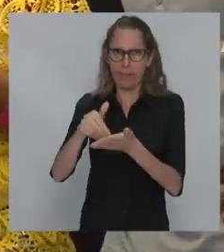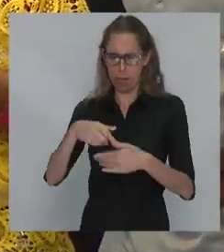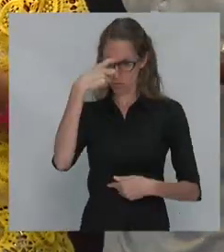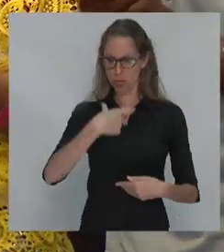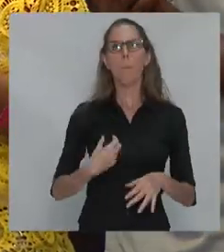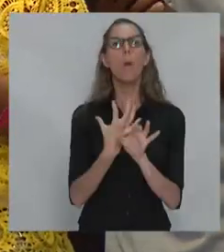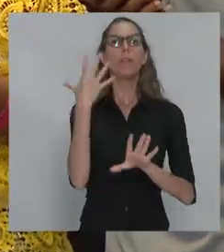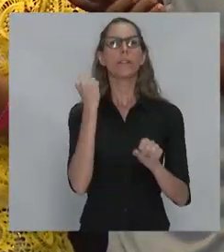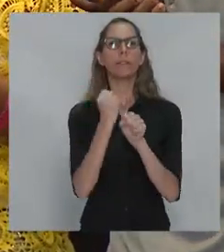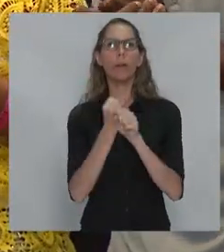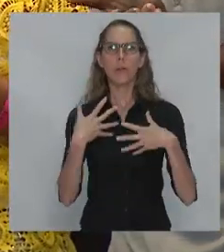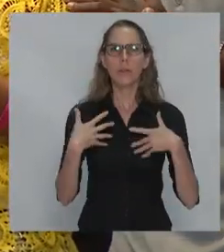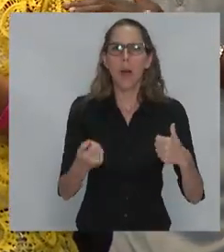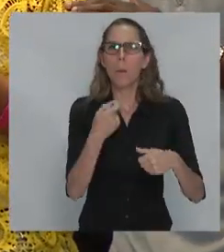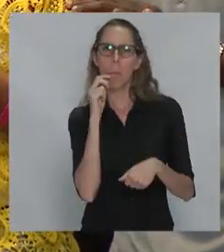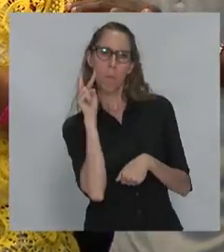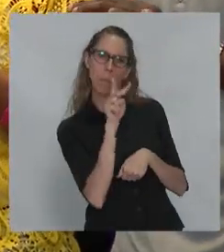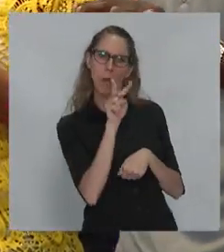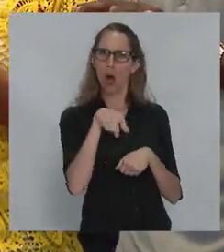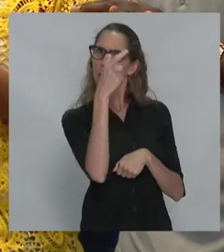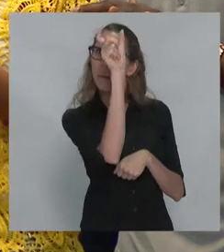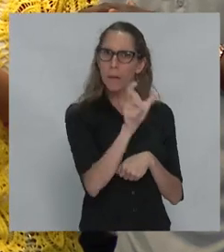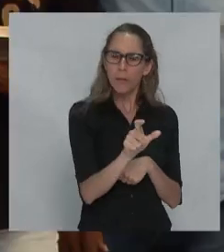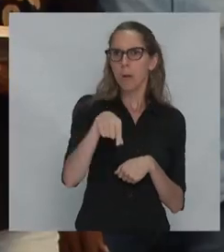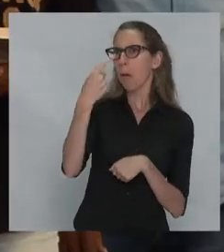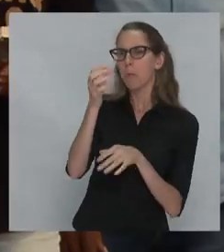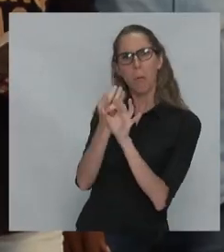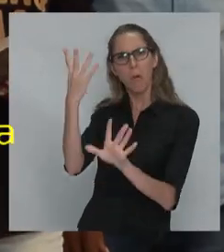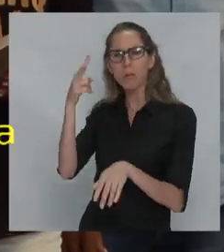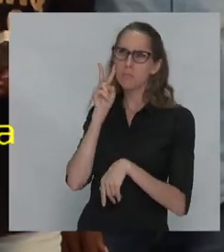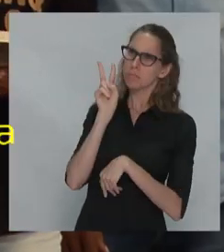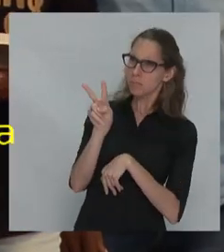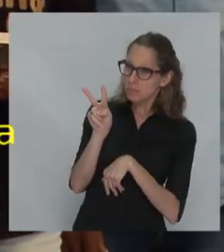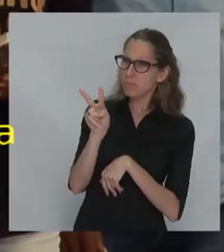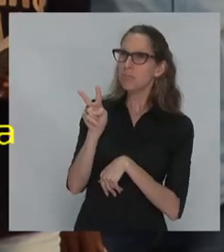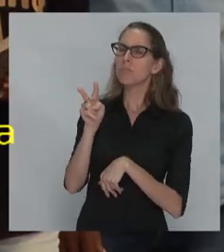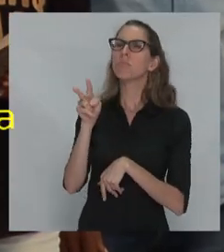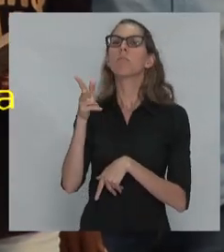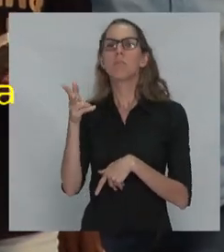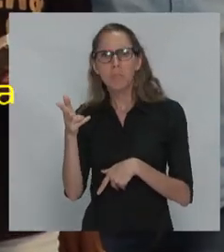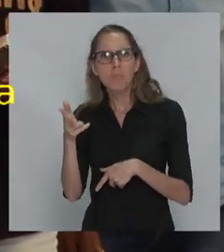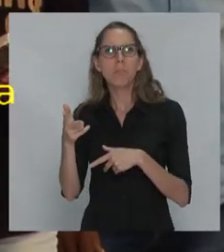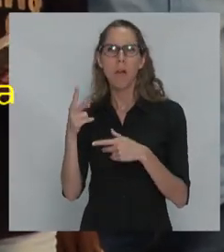a alguien, algún otro profesional que da un cuidado diferenciado, un